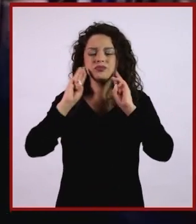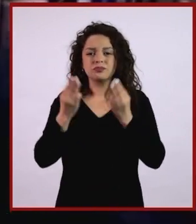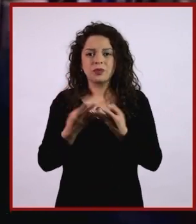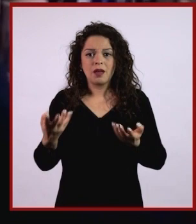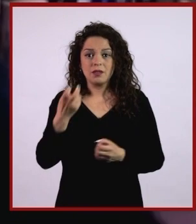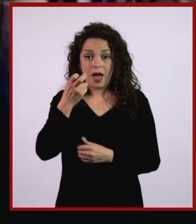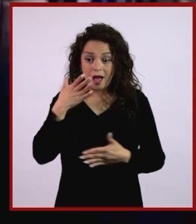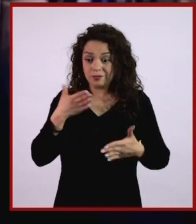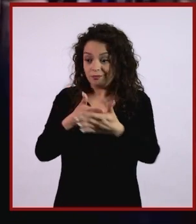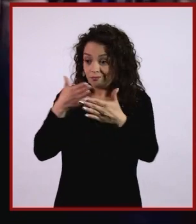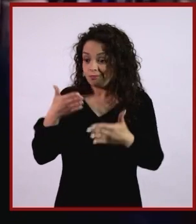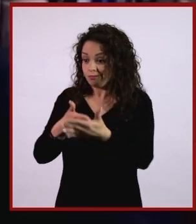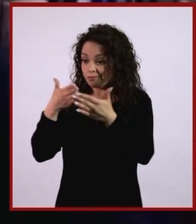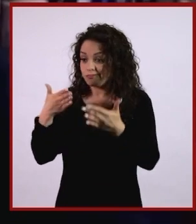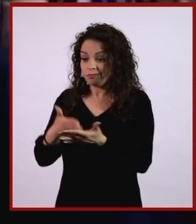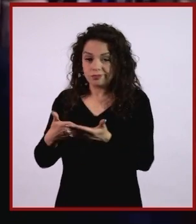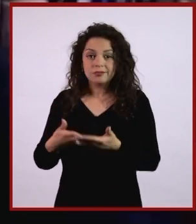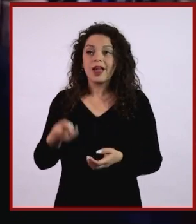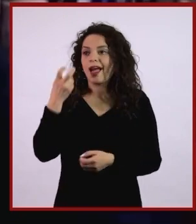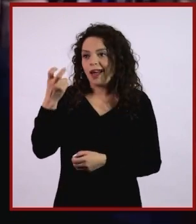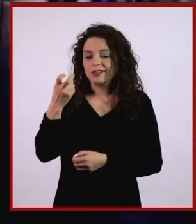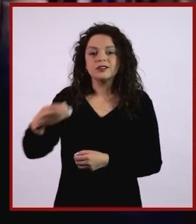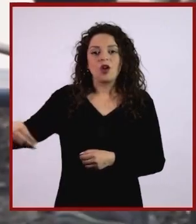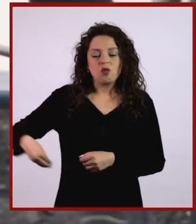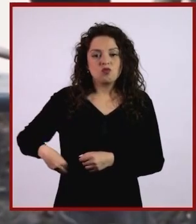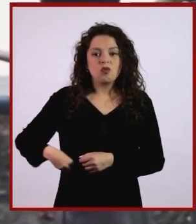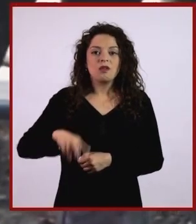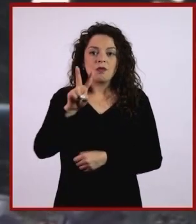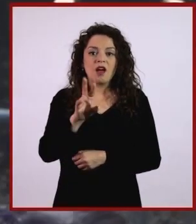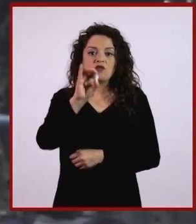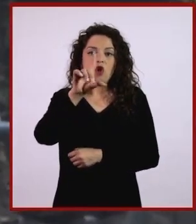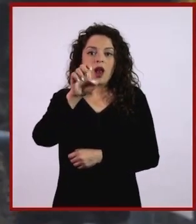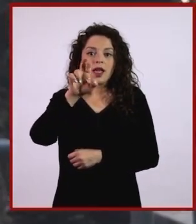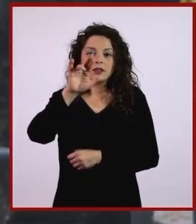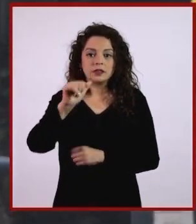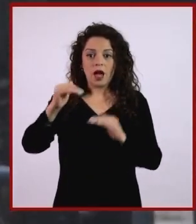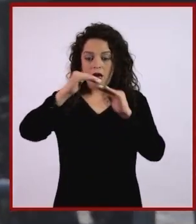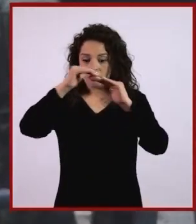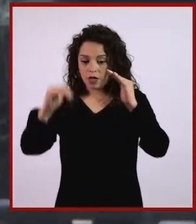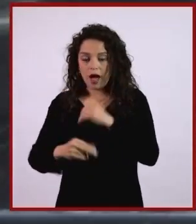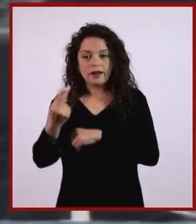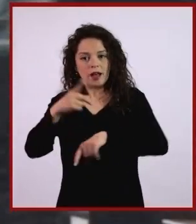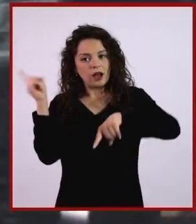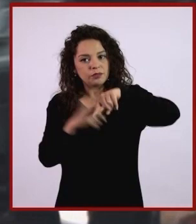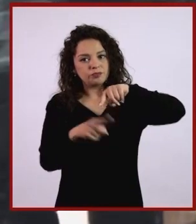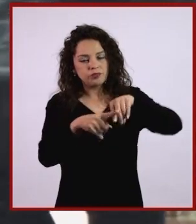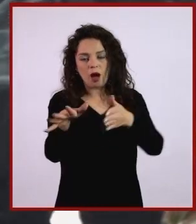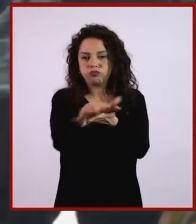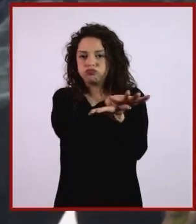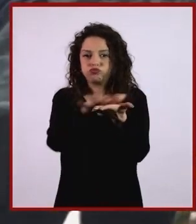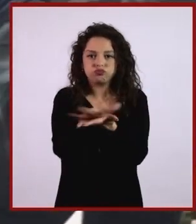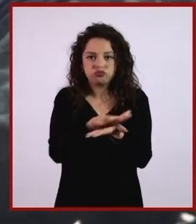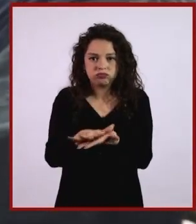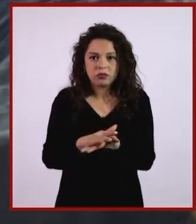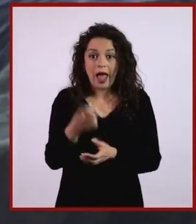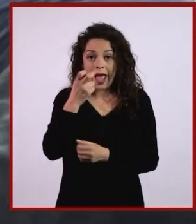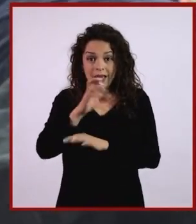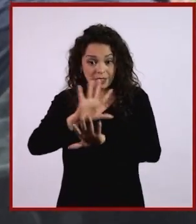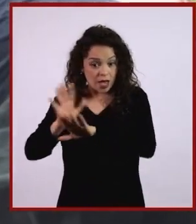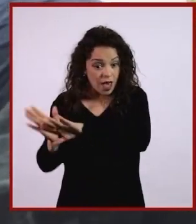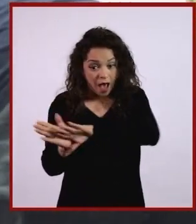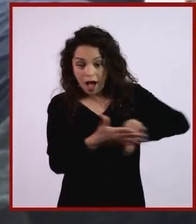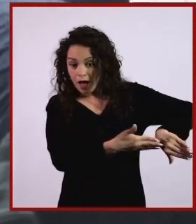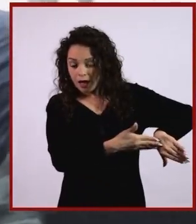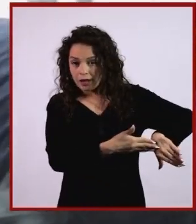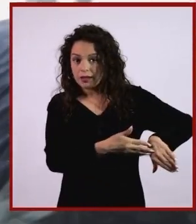grandes obstáculos a la cohesión es esta violencia. Entonces, pues hay que combatir la desigualdad y la violencia. Y luego, a partir de eso, pues